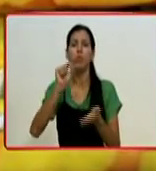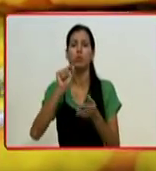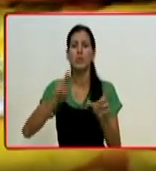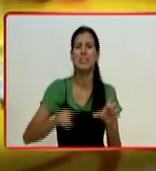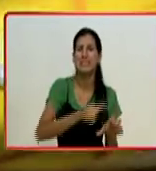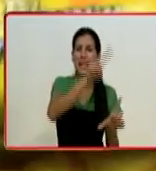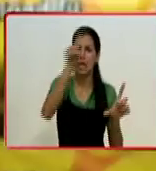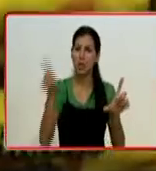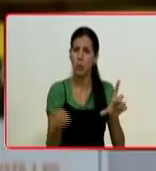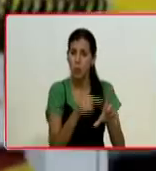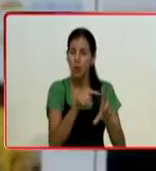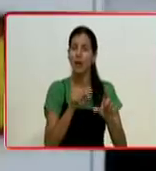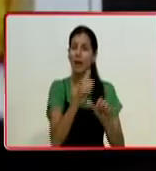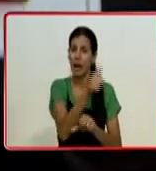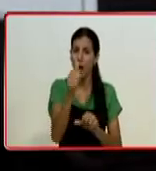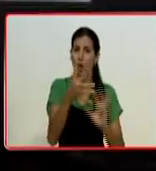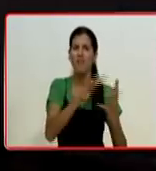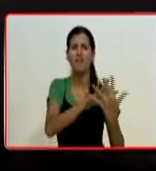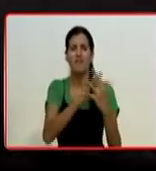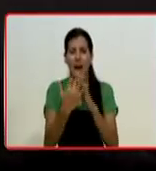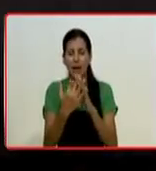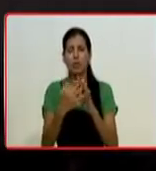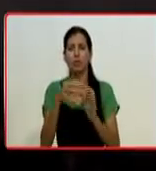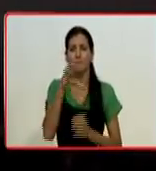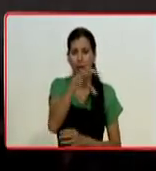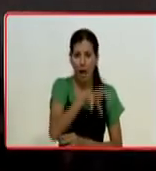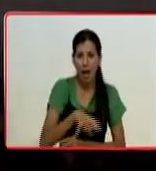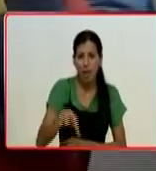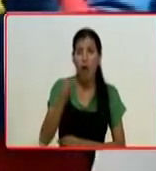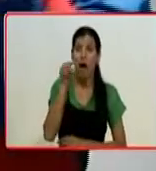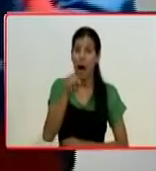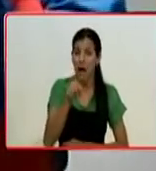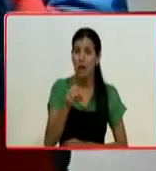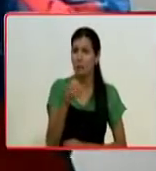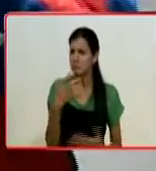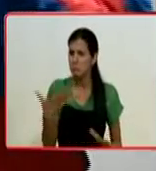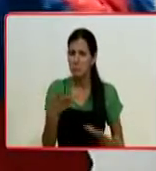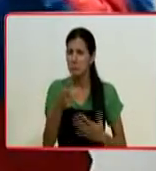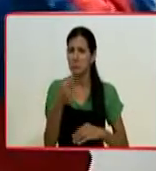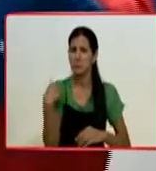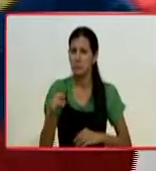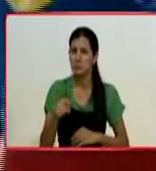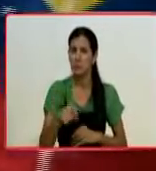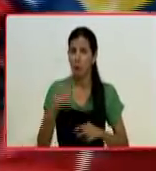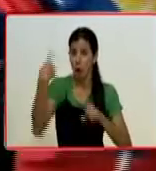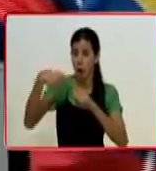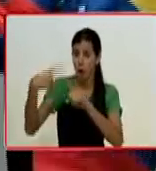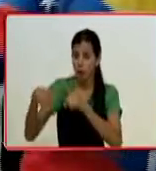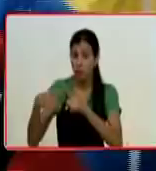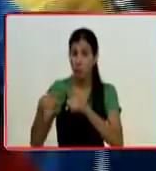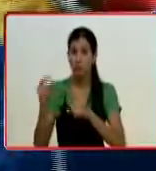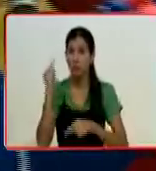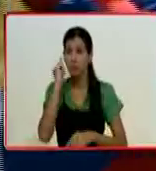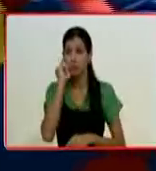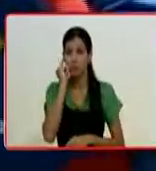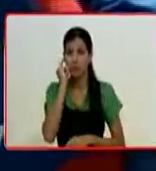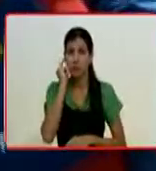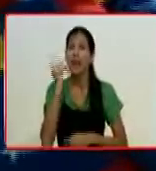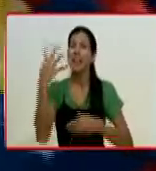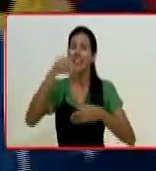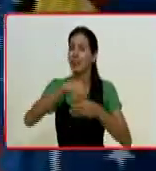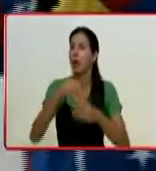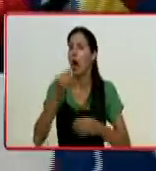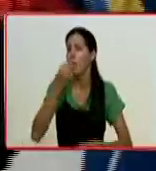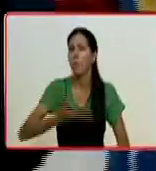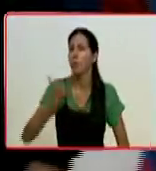de los diferentes barrios de las diferentes regiones, que van a tener lo que es los productos que forman parte de la cesta básica, lo que